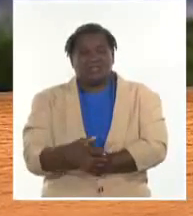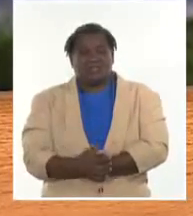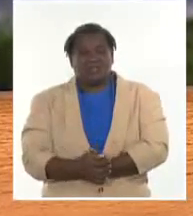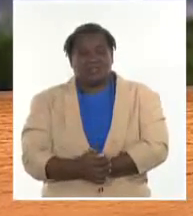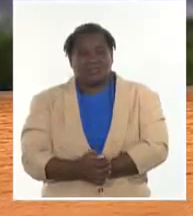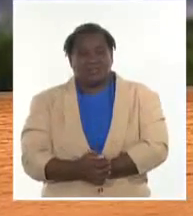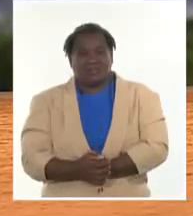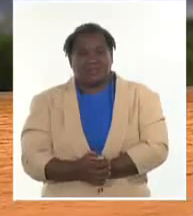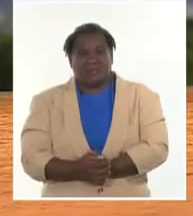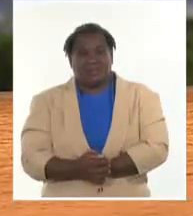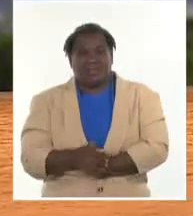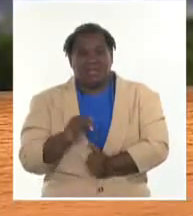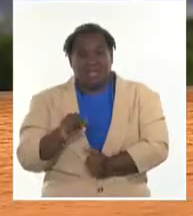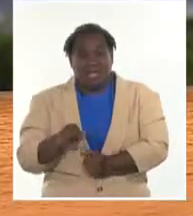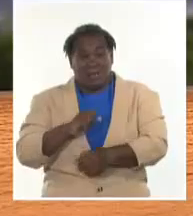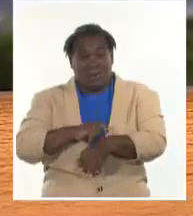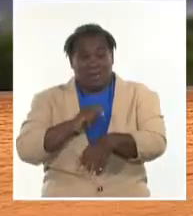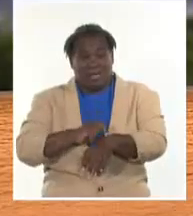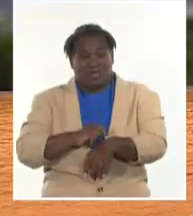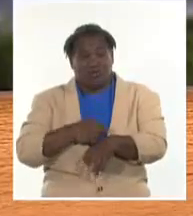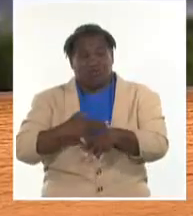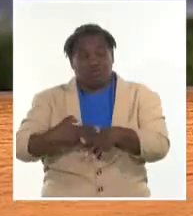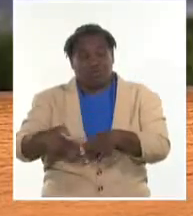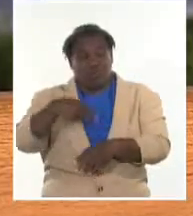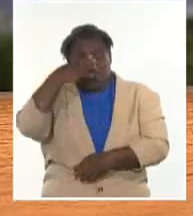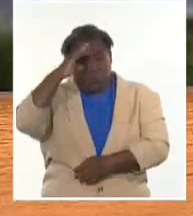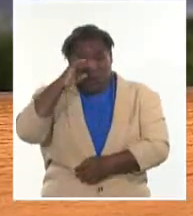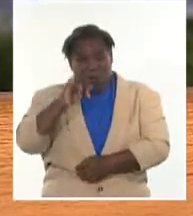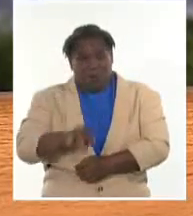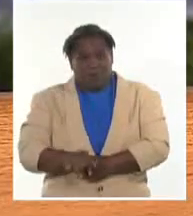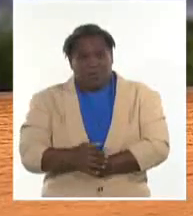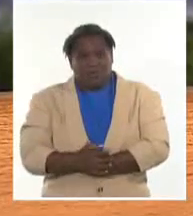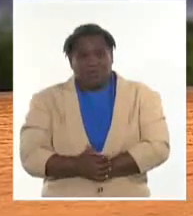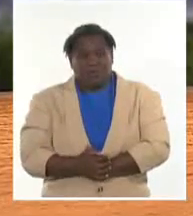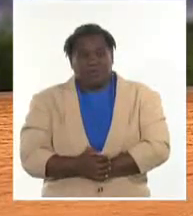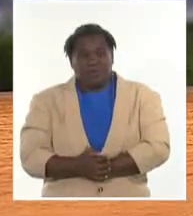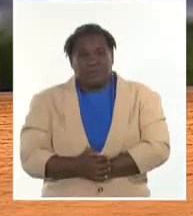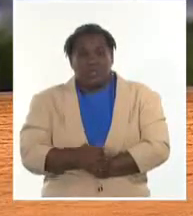la actual coyuntura. No hay dudas,